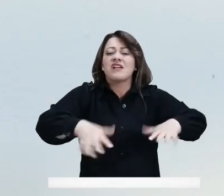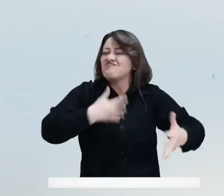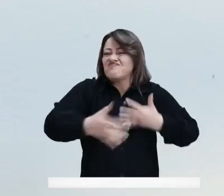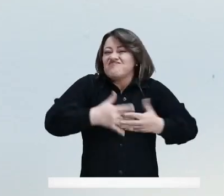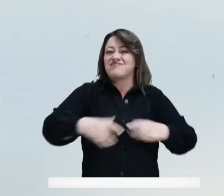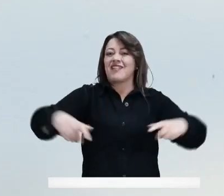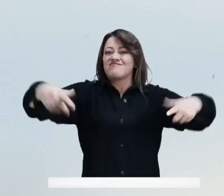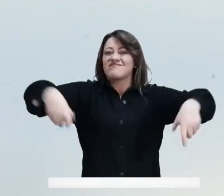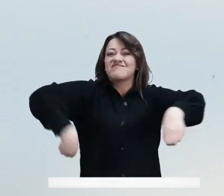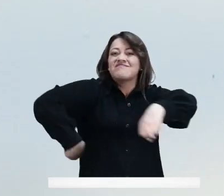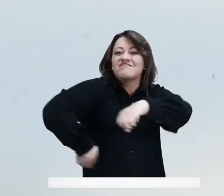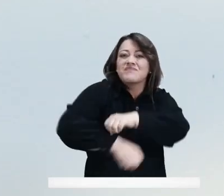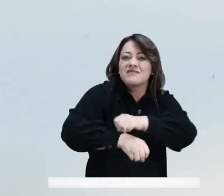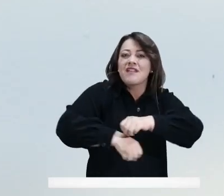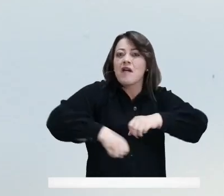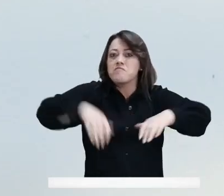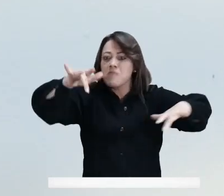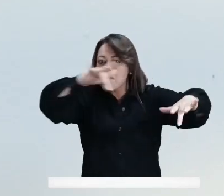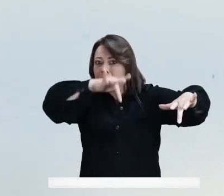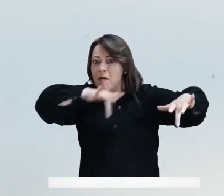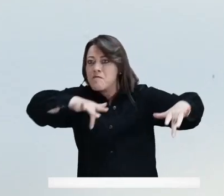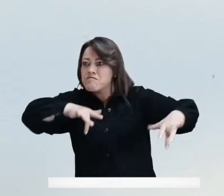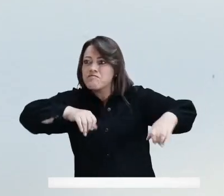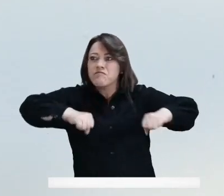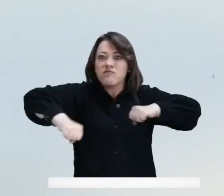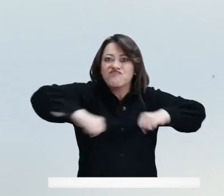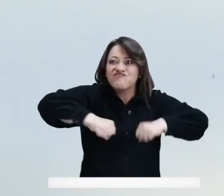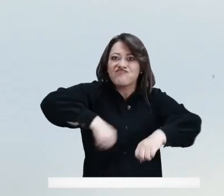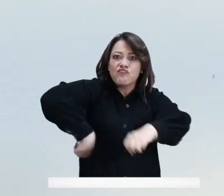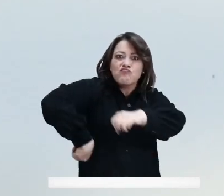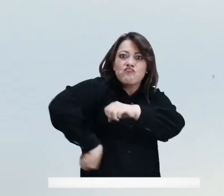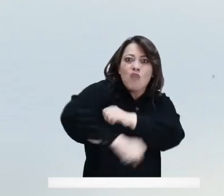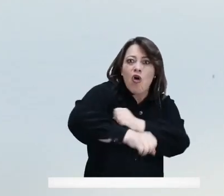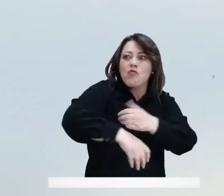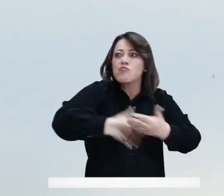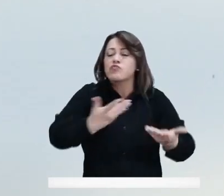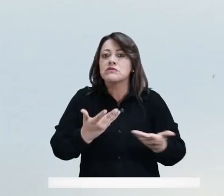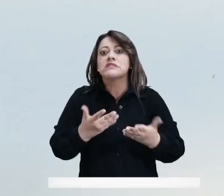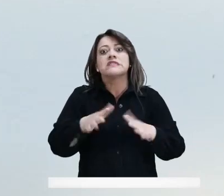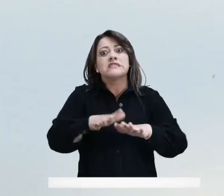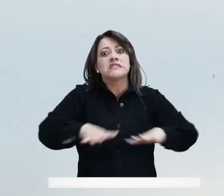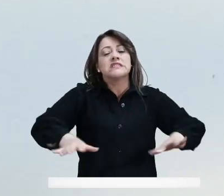condiciones adecuadas para realizar su deporte, y hoy entrenan en la pista de hockey El